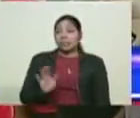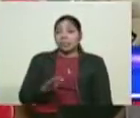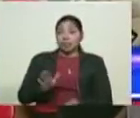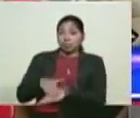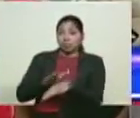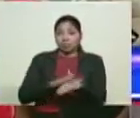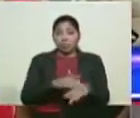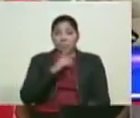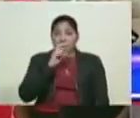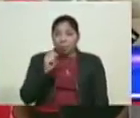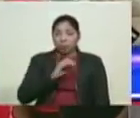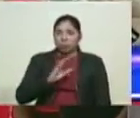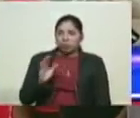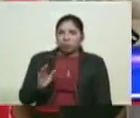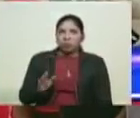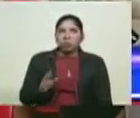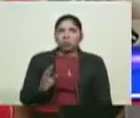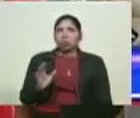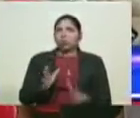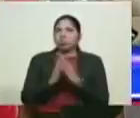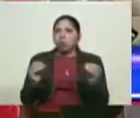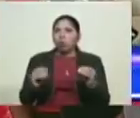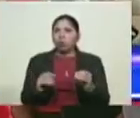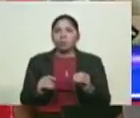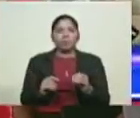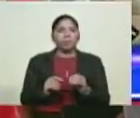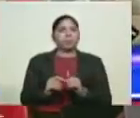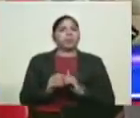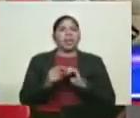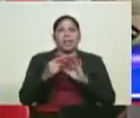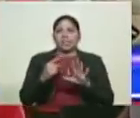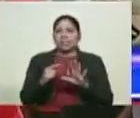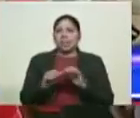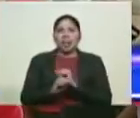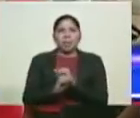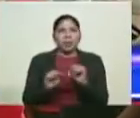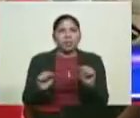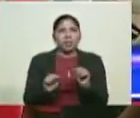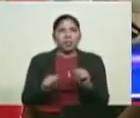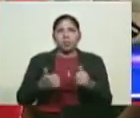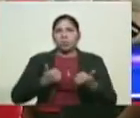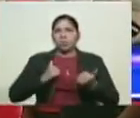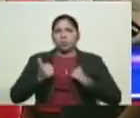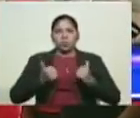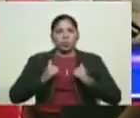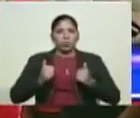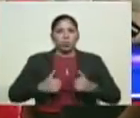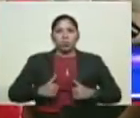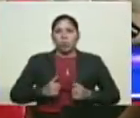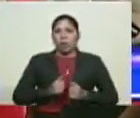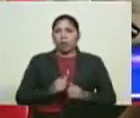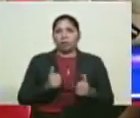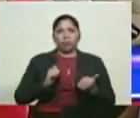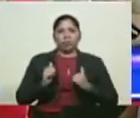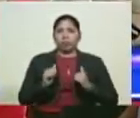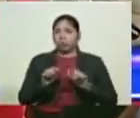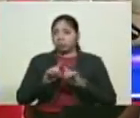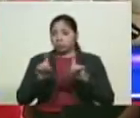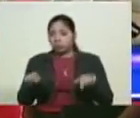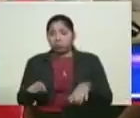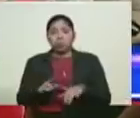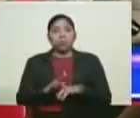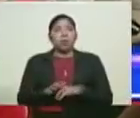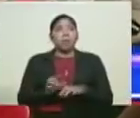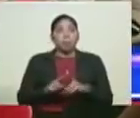que todos saliéramos a primera hora a votar por la opción que cada quien tenga, pero salir a